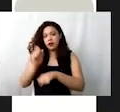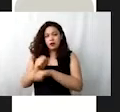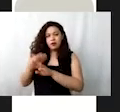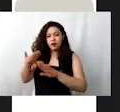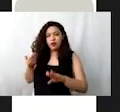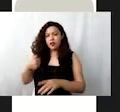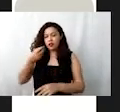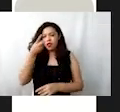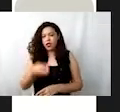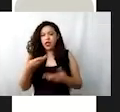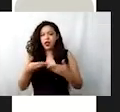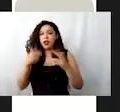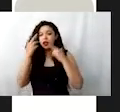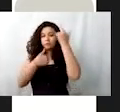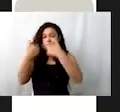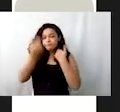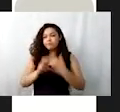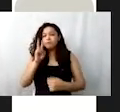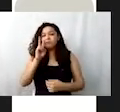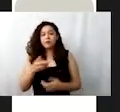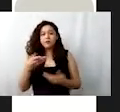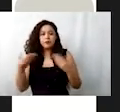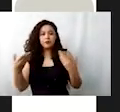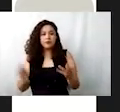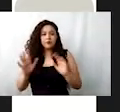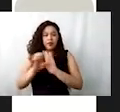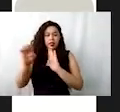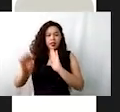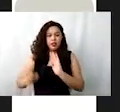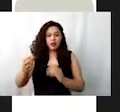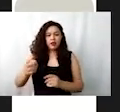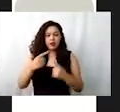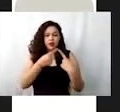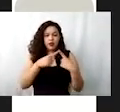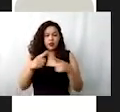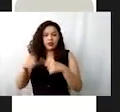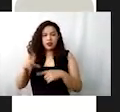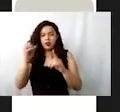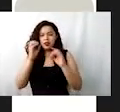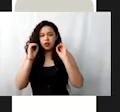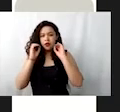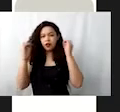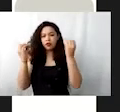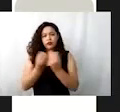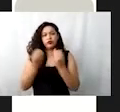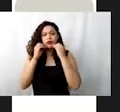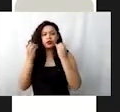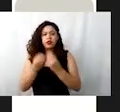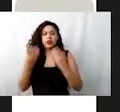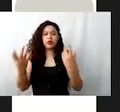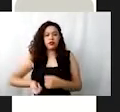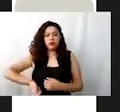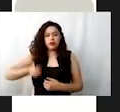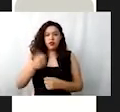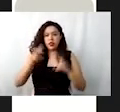íbamos a ver en esta sesión, pues son ejemplos de cómo distintas organizaciones han hecho, primero que nada, este